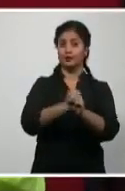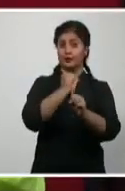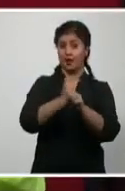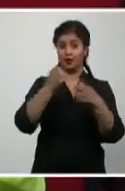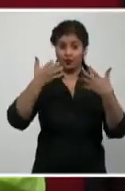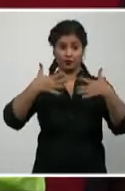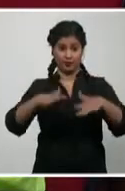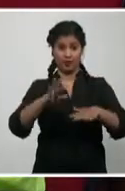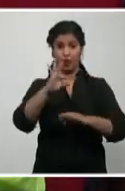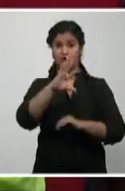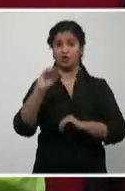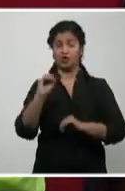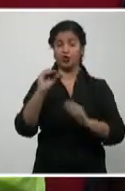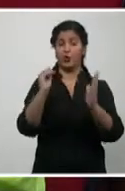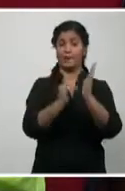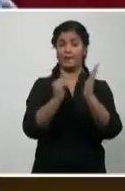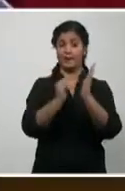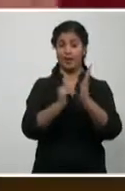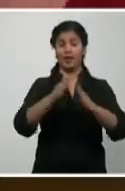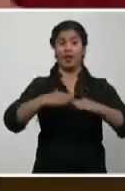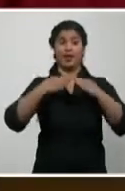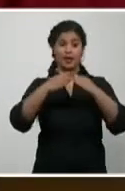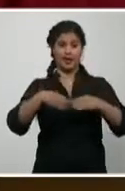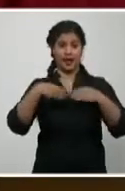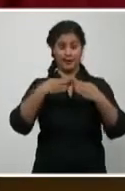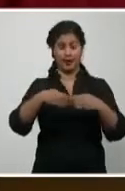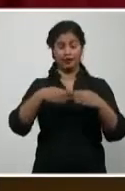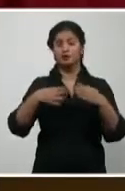granmenses y de los cubanos en general.